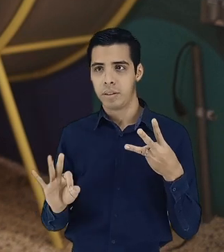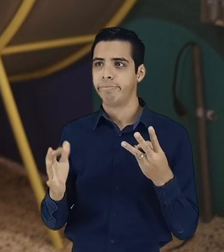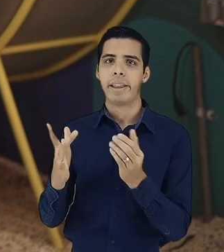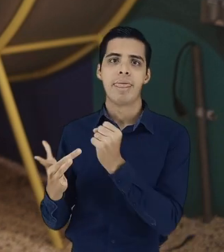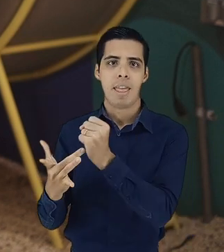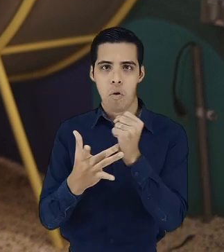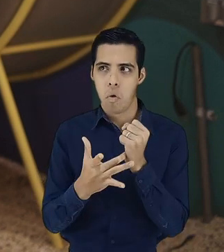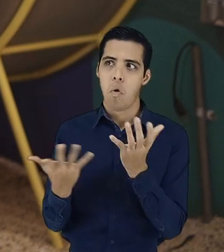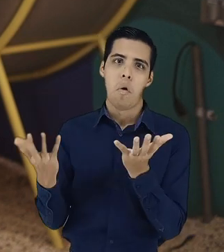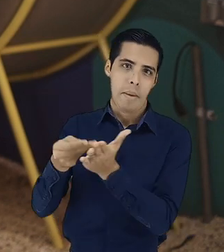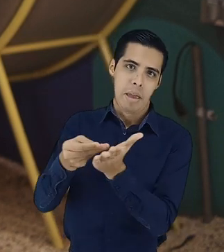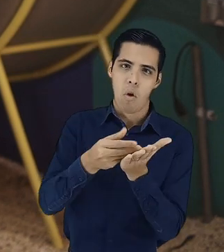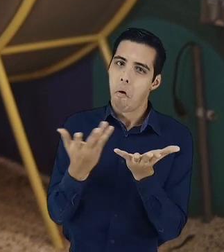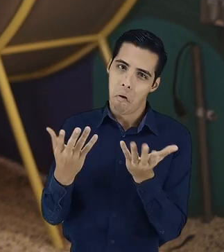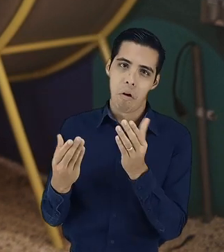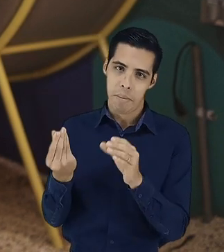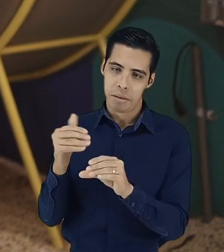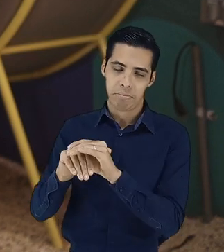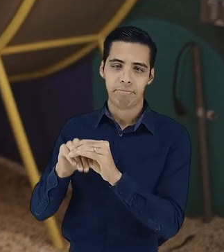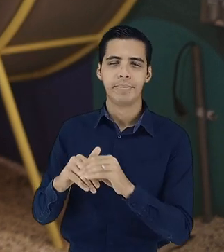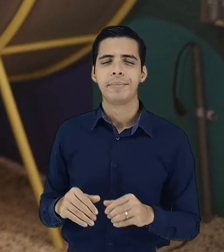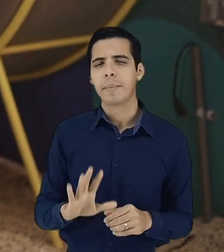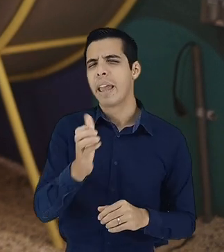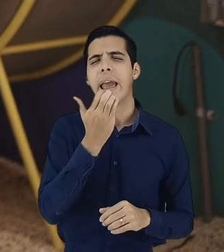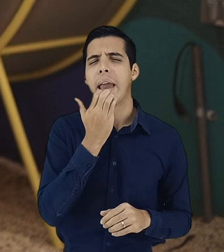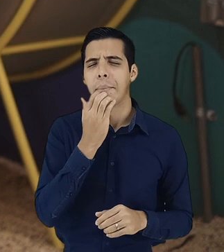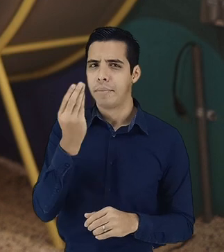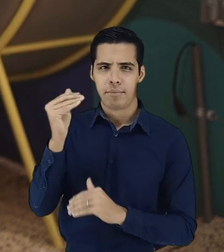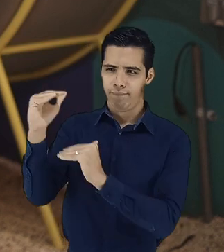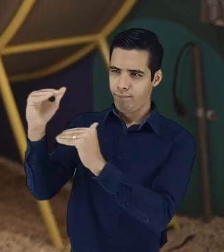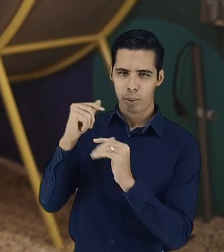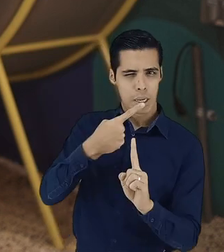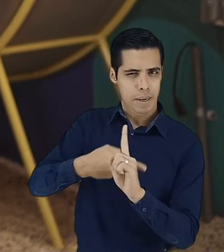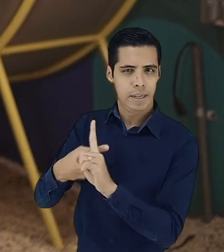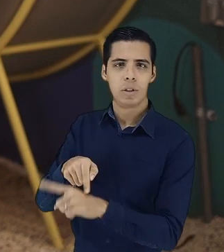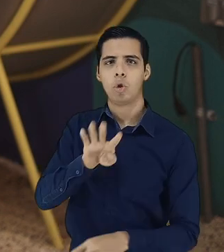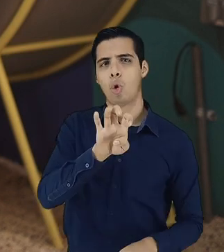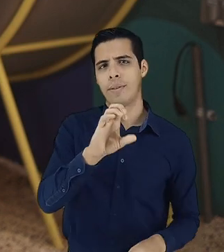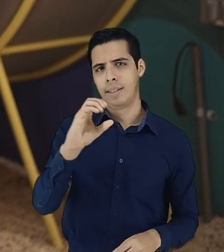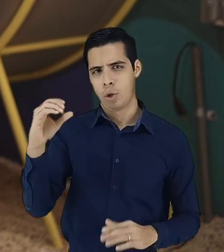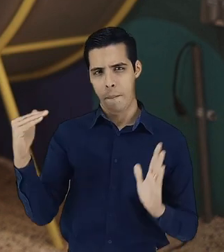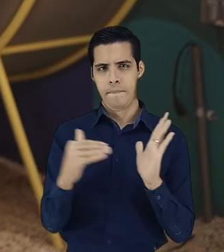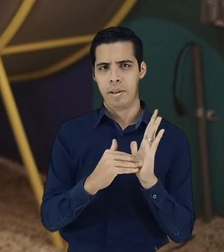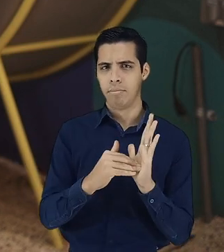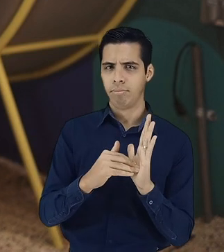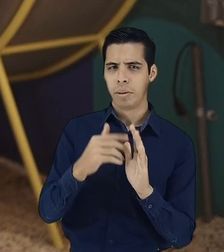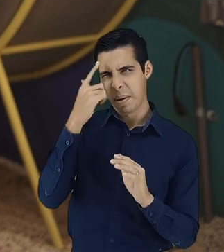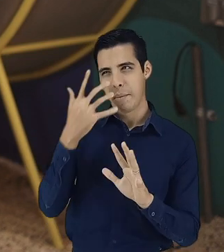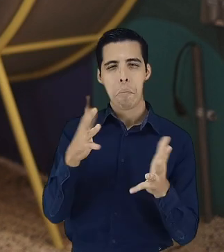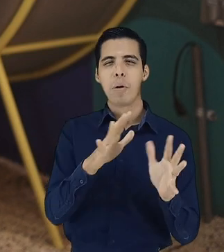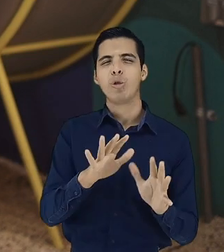ejemplo más práctico de este tipo de presupuesto es el siguiente. Supongamos que te consignan mensualmente 900.000 pesos colombianos, lo que sería